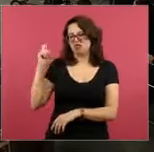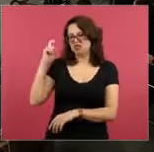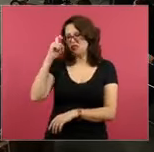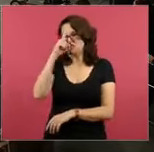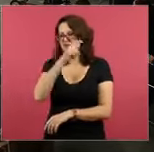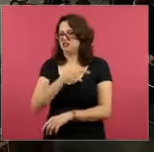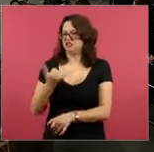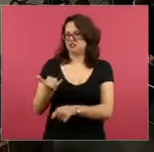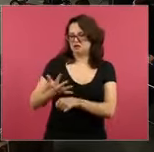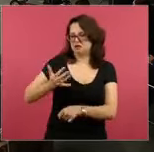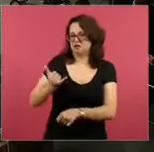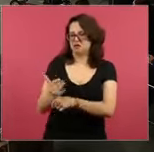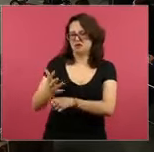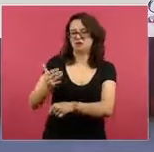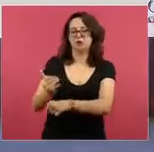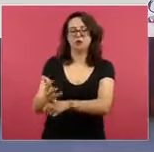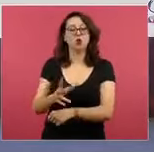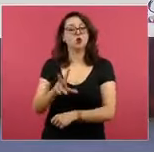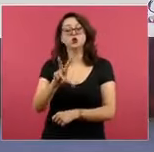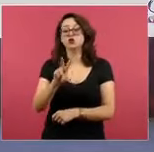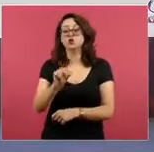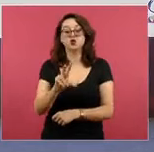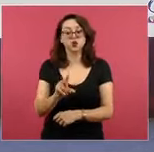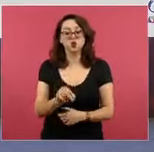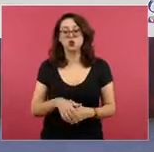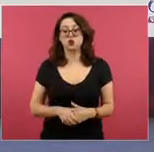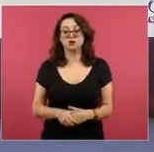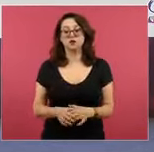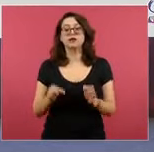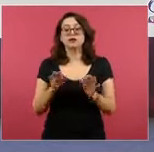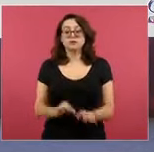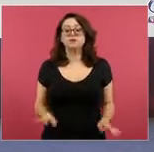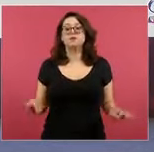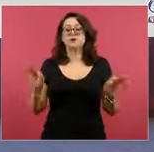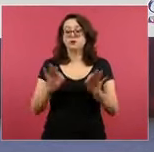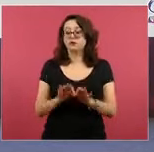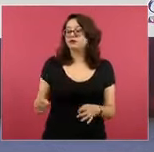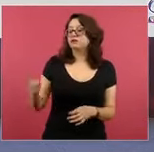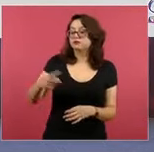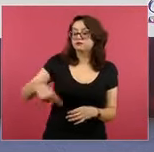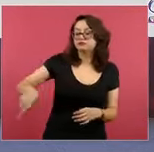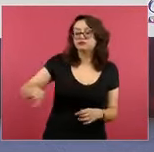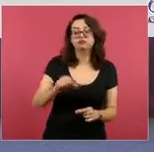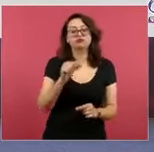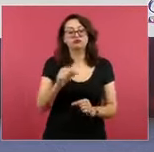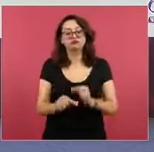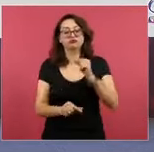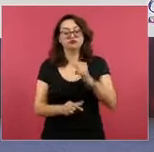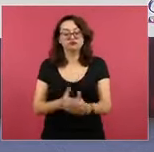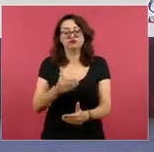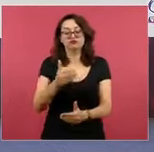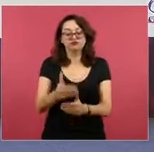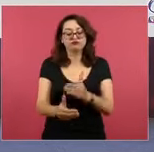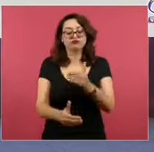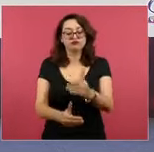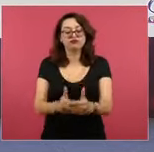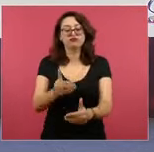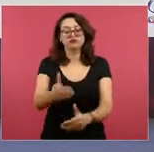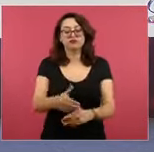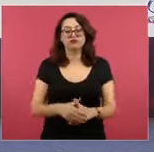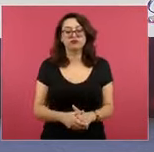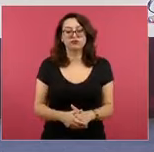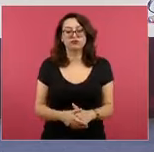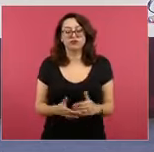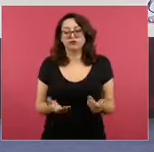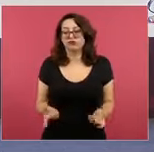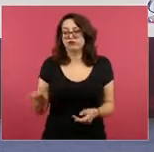de decir, avancé, aunque sea avancé un paso, pero avancé. Los estudiantes necesitan experimentar